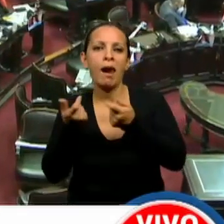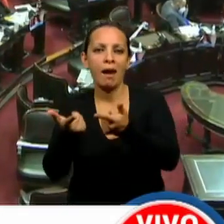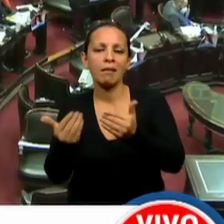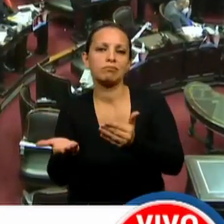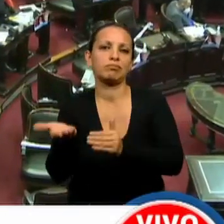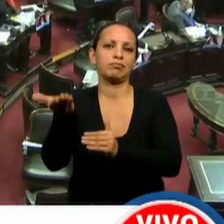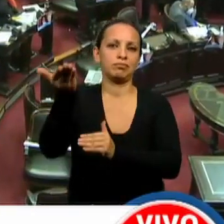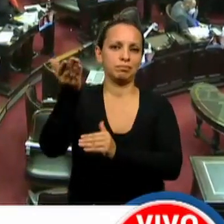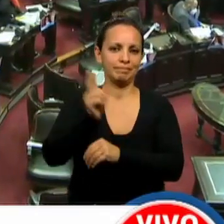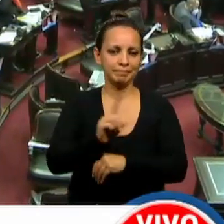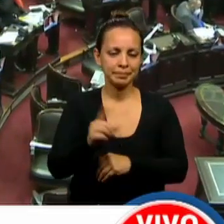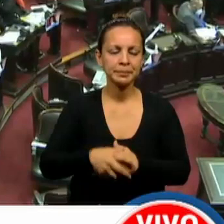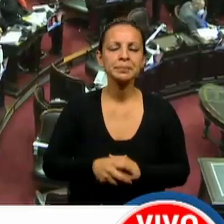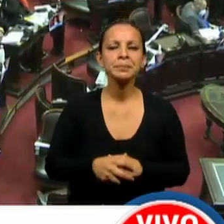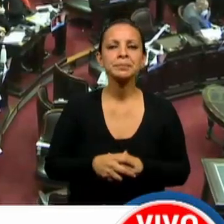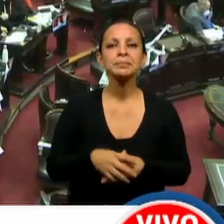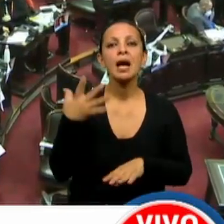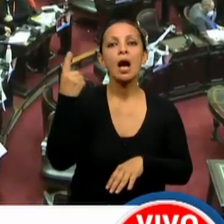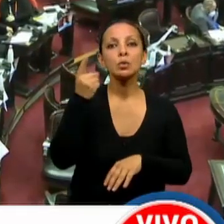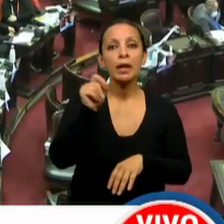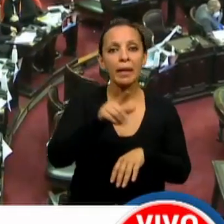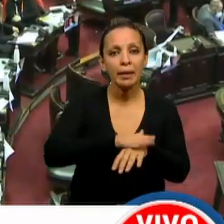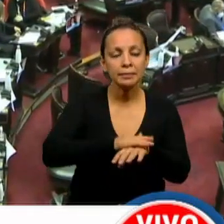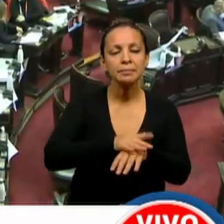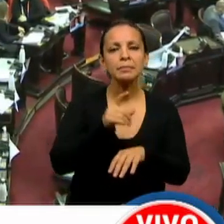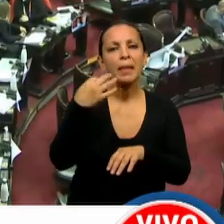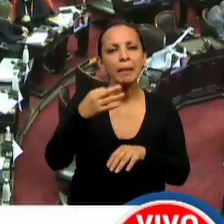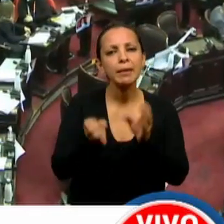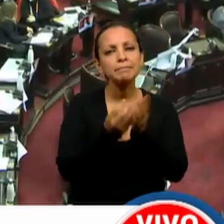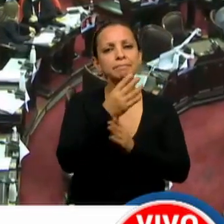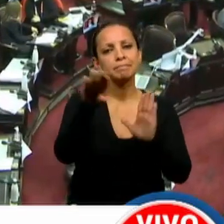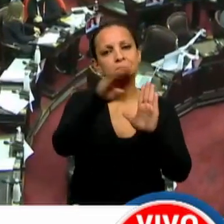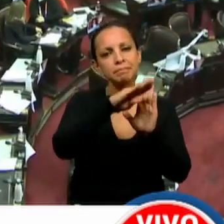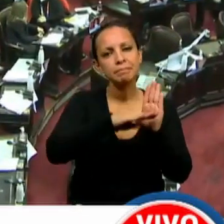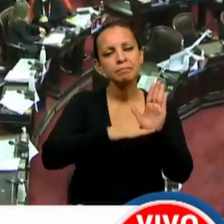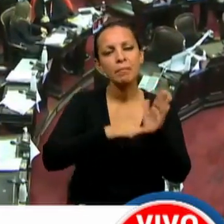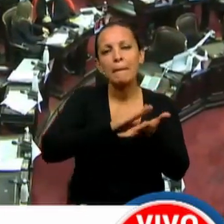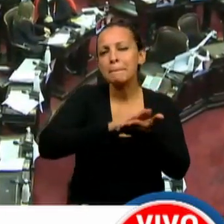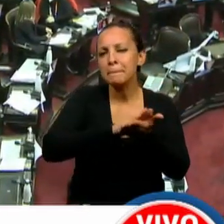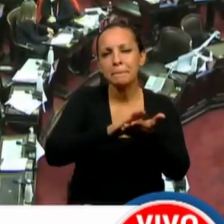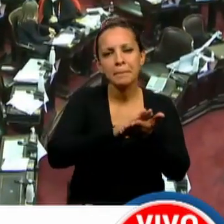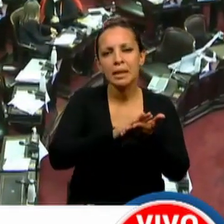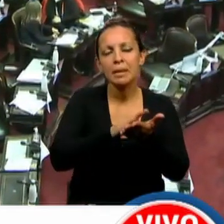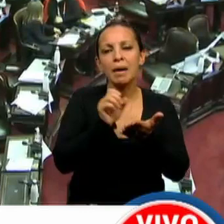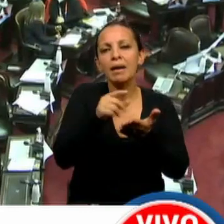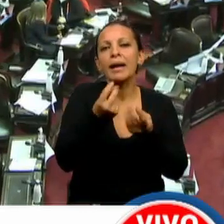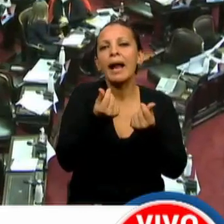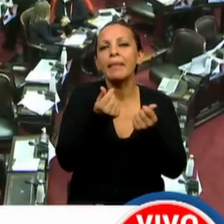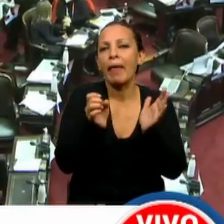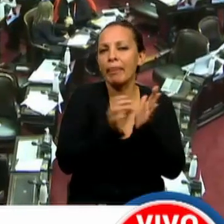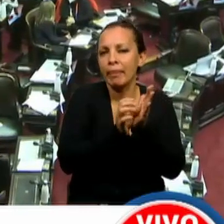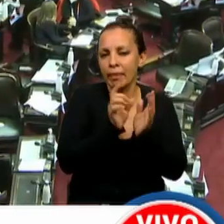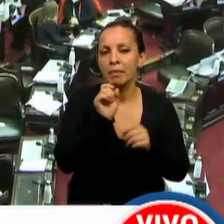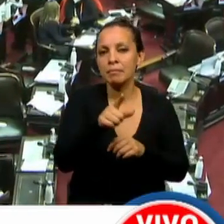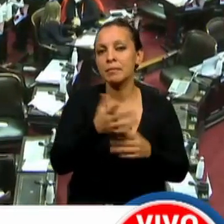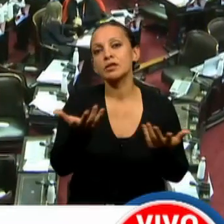También fijará la autoridad de aplicación pautas mínimas de calidad requeridas para el producto. Esto es lógico